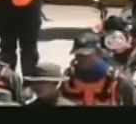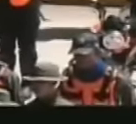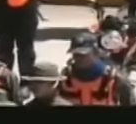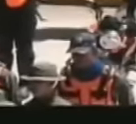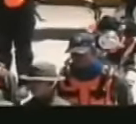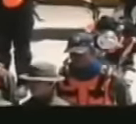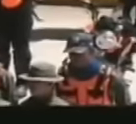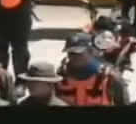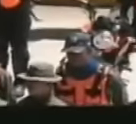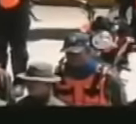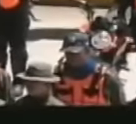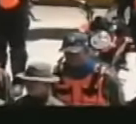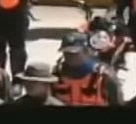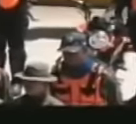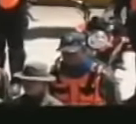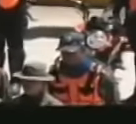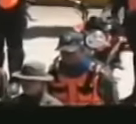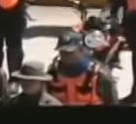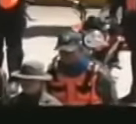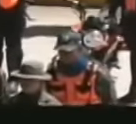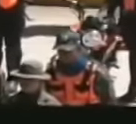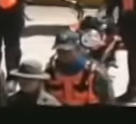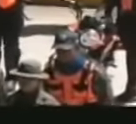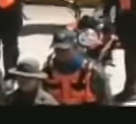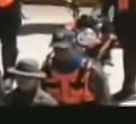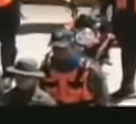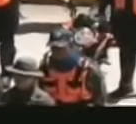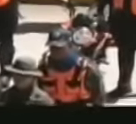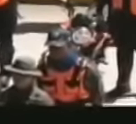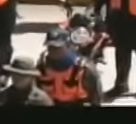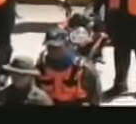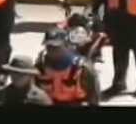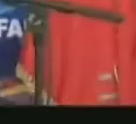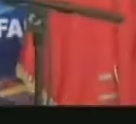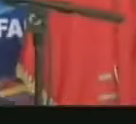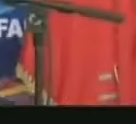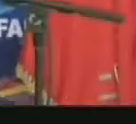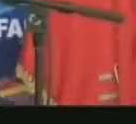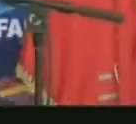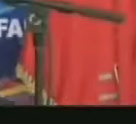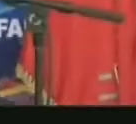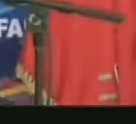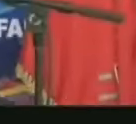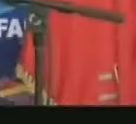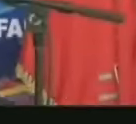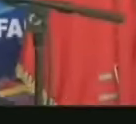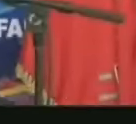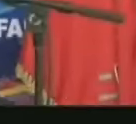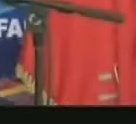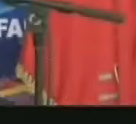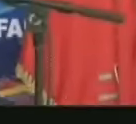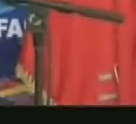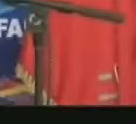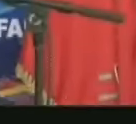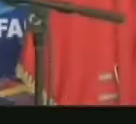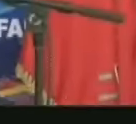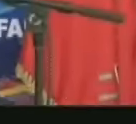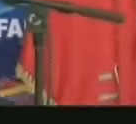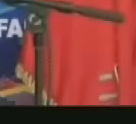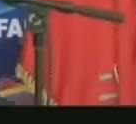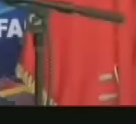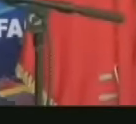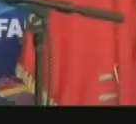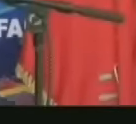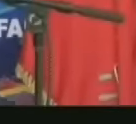lo cual brinda una garantía de seguridad a toda la población y brinda también la posibilidad del